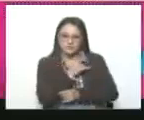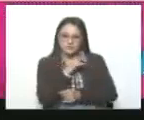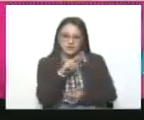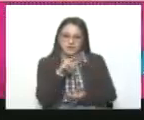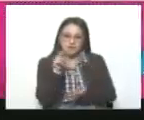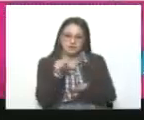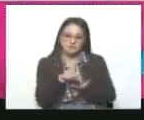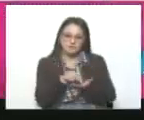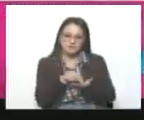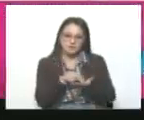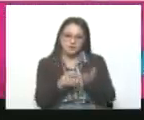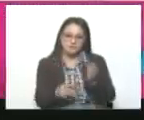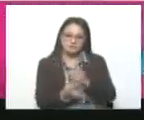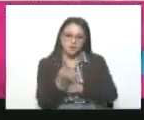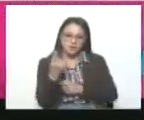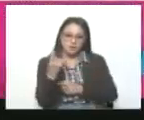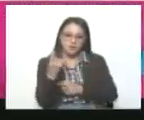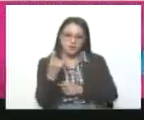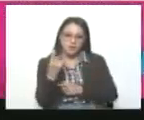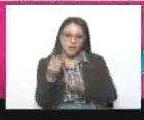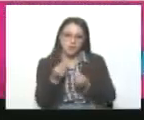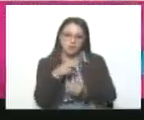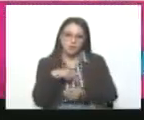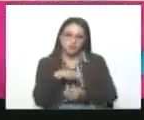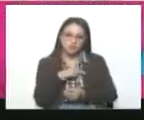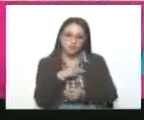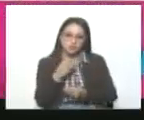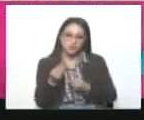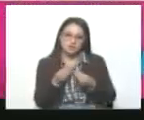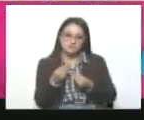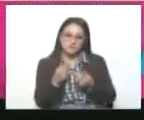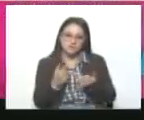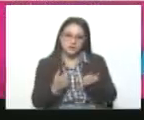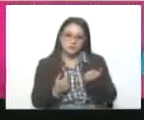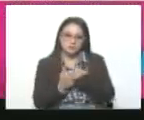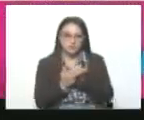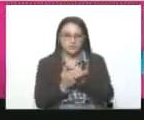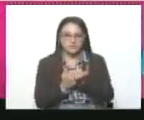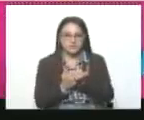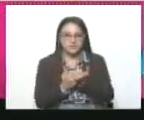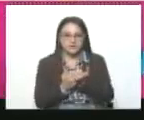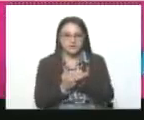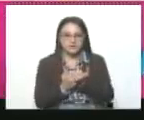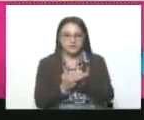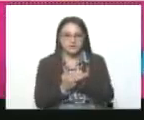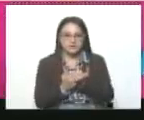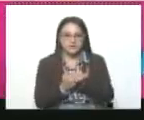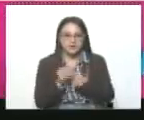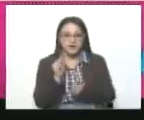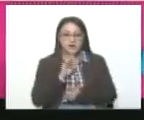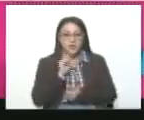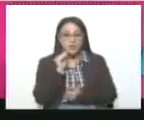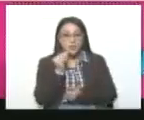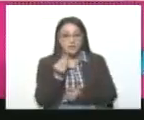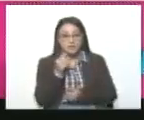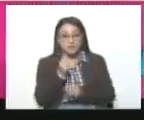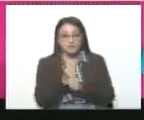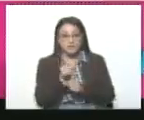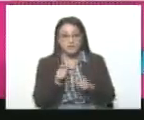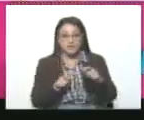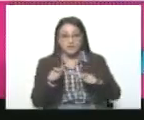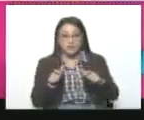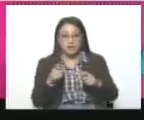nacional, surgió cómo nosotros hacíamos para apoyar, en ese momento lo llamábamos la juventud trabajadora